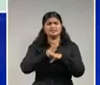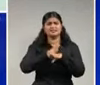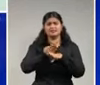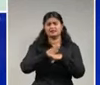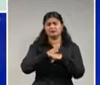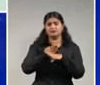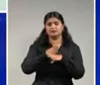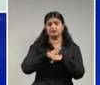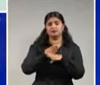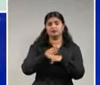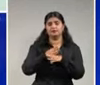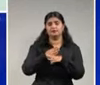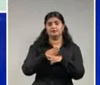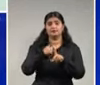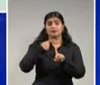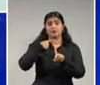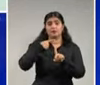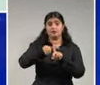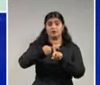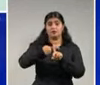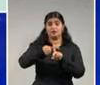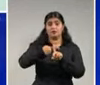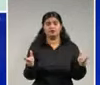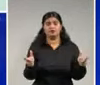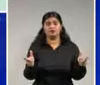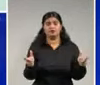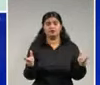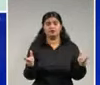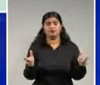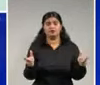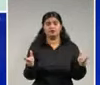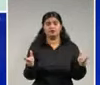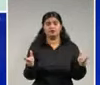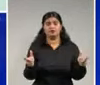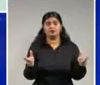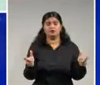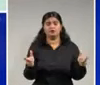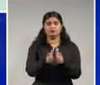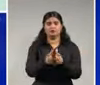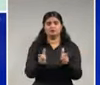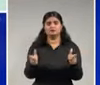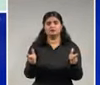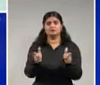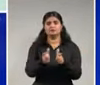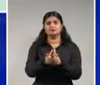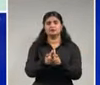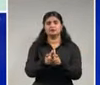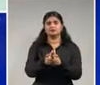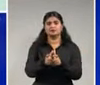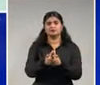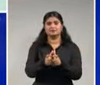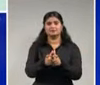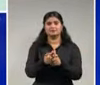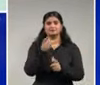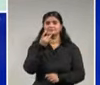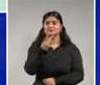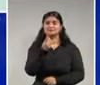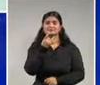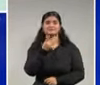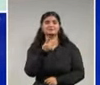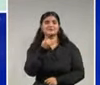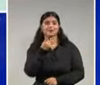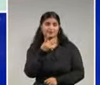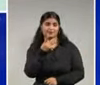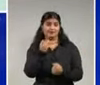revolucionario, se va invadiendo de verde con elementos positivos. Estos que aparecen en verde son los territorios que